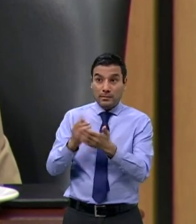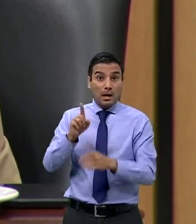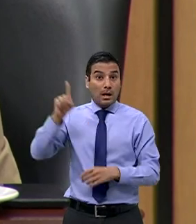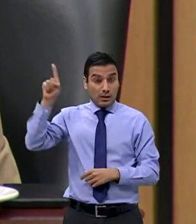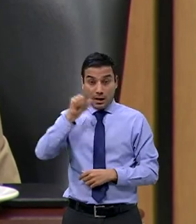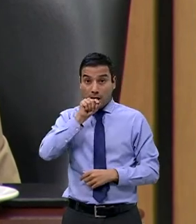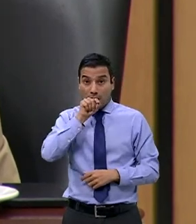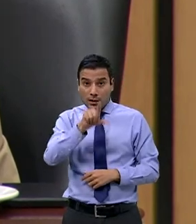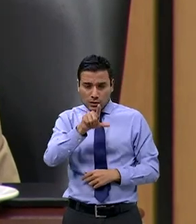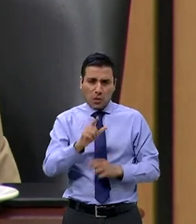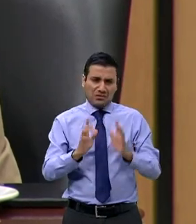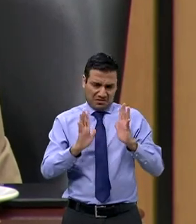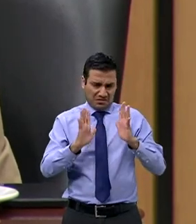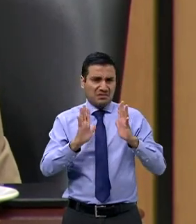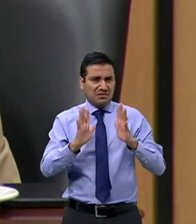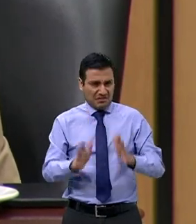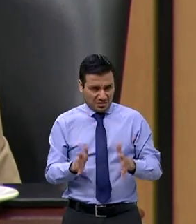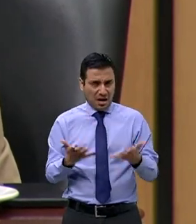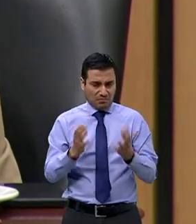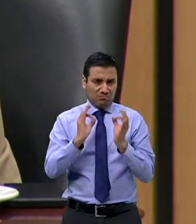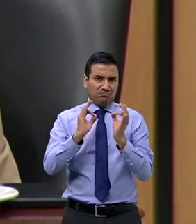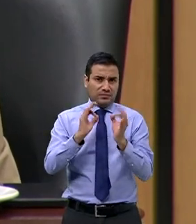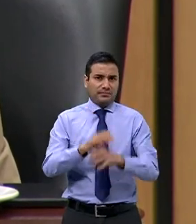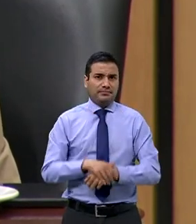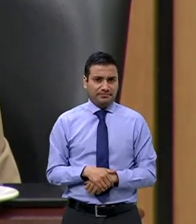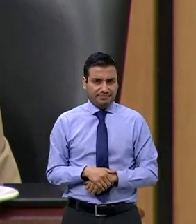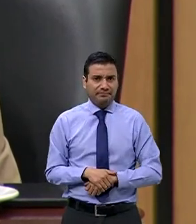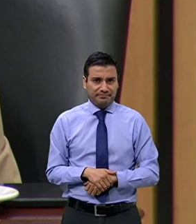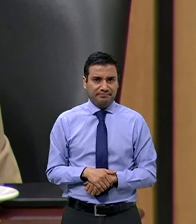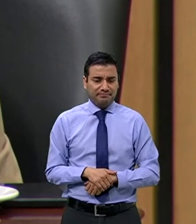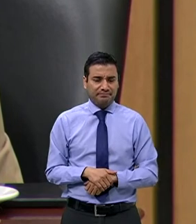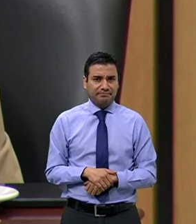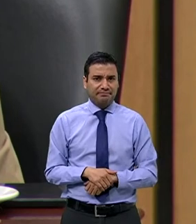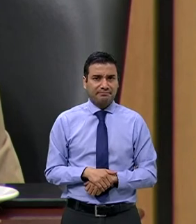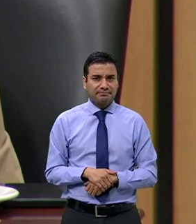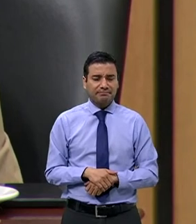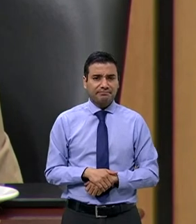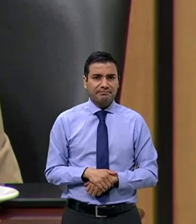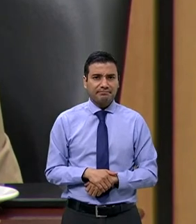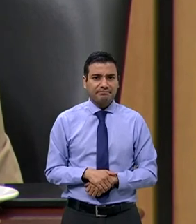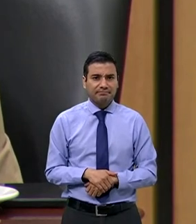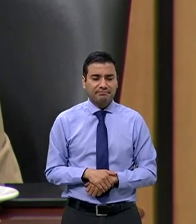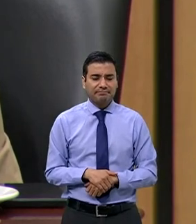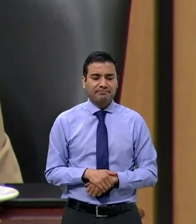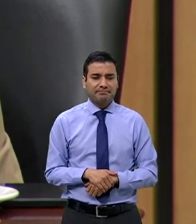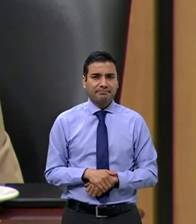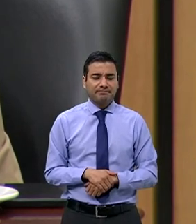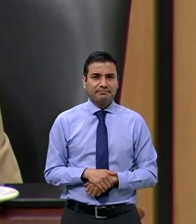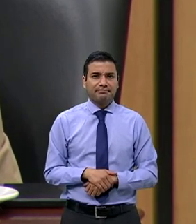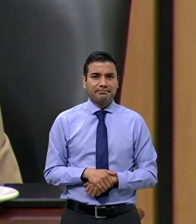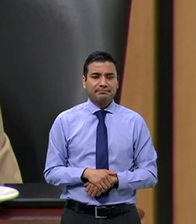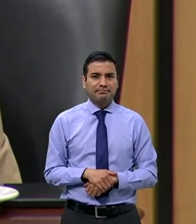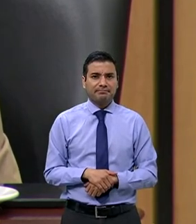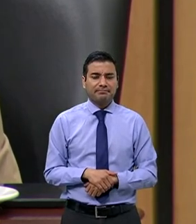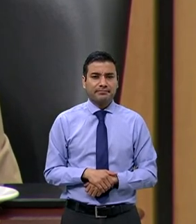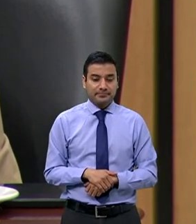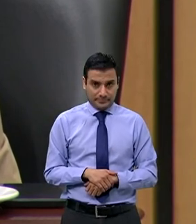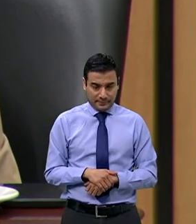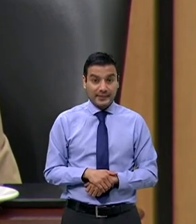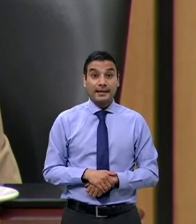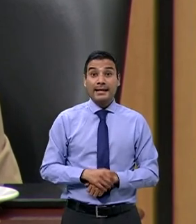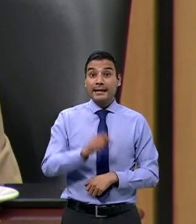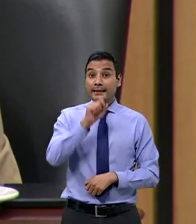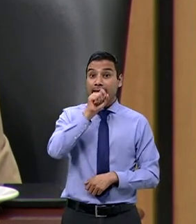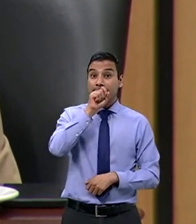donde no sólo lleva una consulta popular sino que también ha implementado el